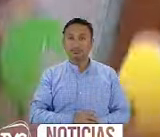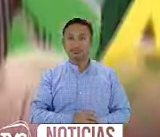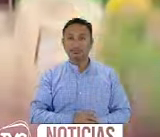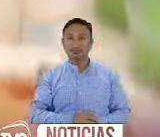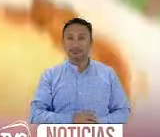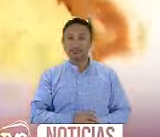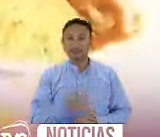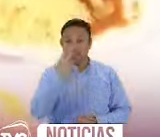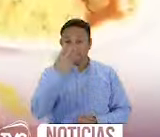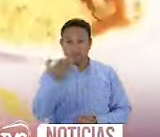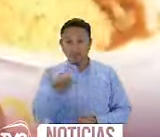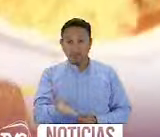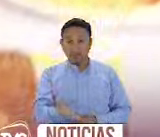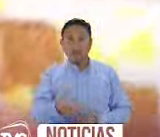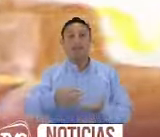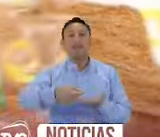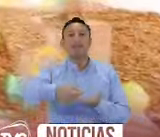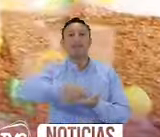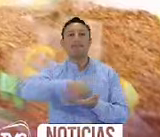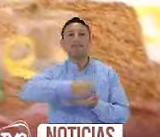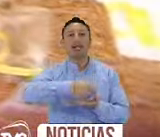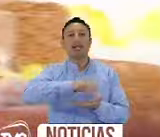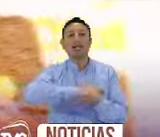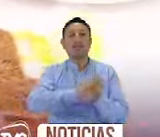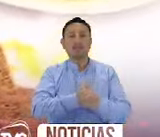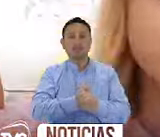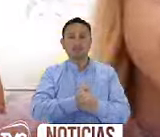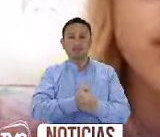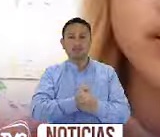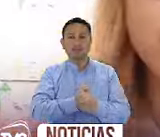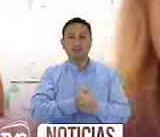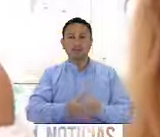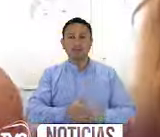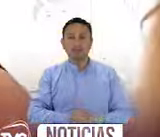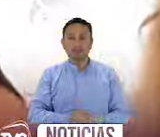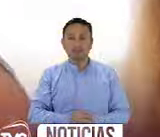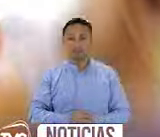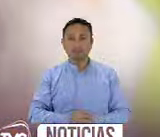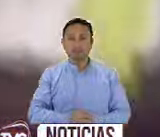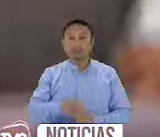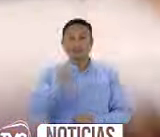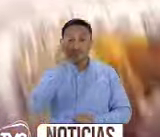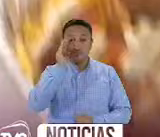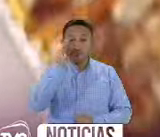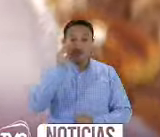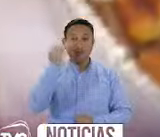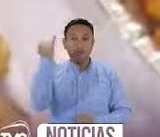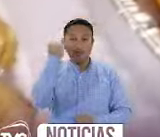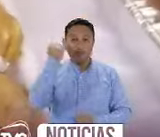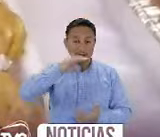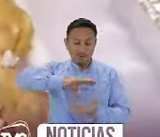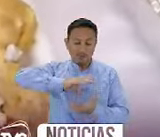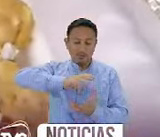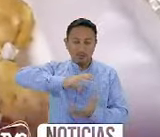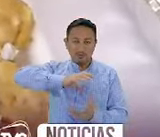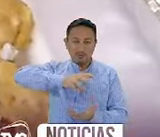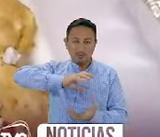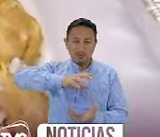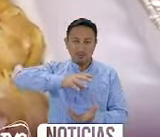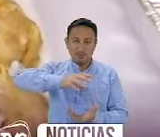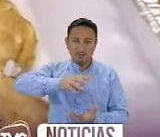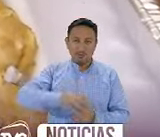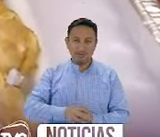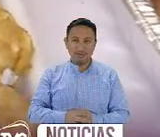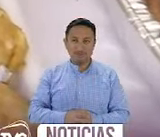las empanadas, las tortillas de maíz. Tenemos los ricos bolones de queso y chicharrón que le dan un realce a nuestro querido